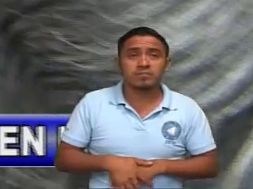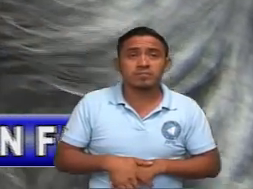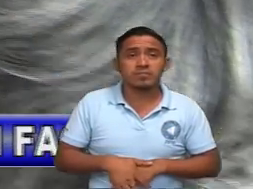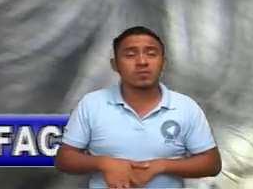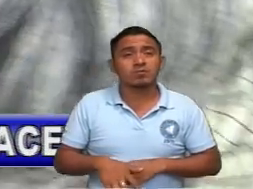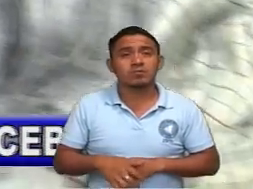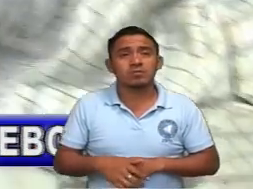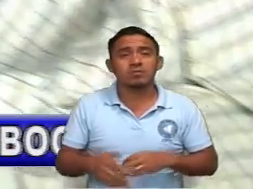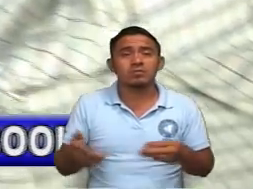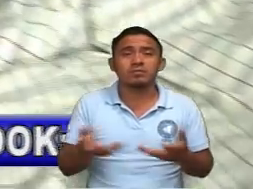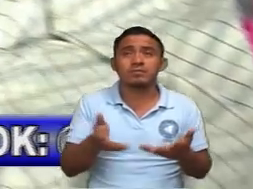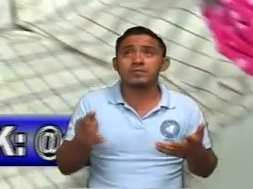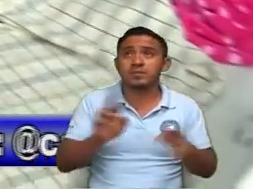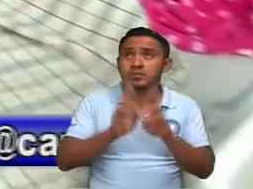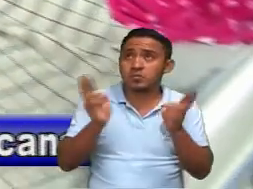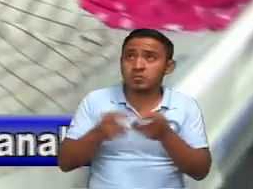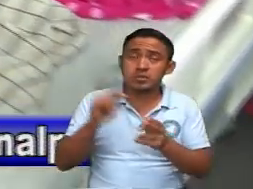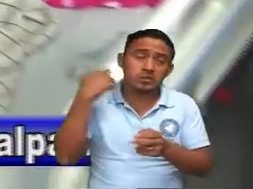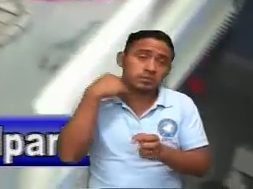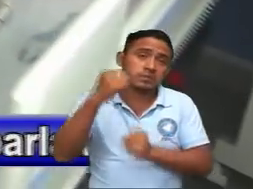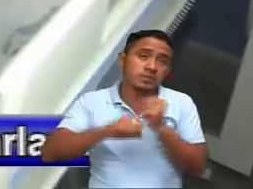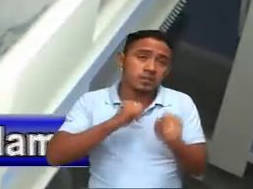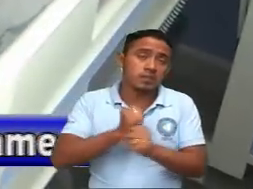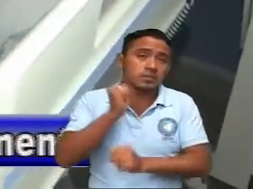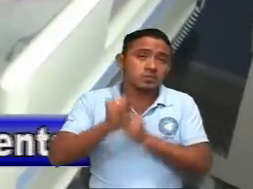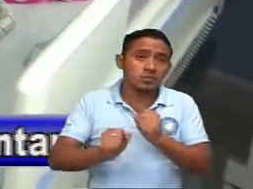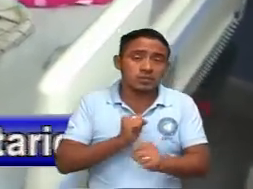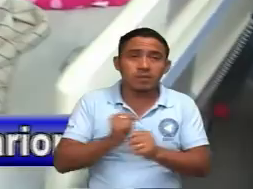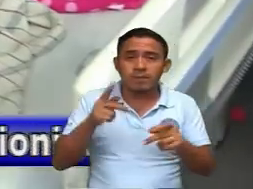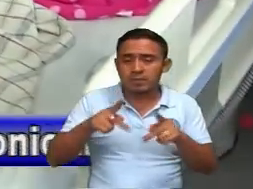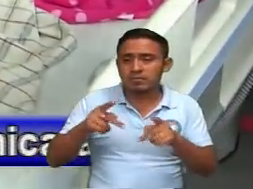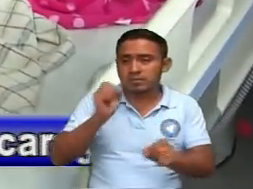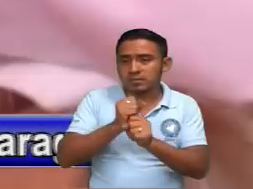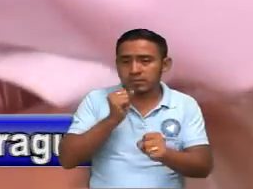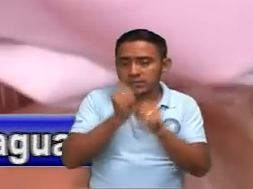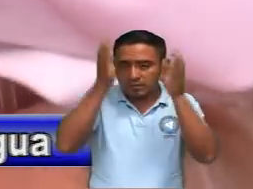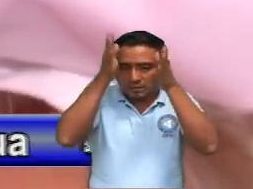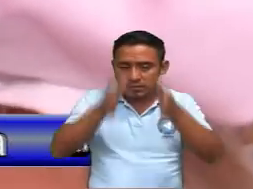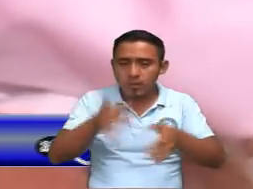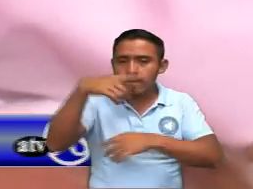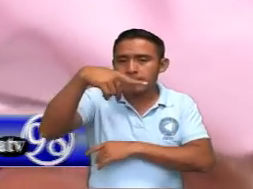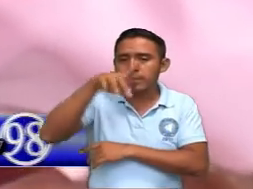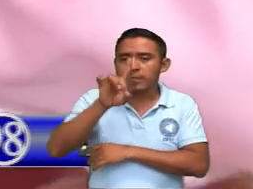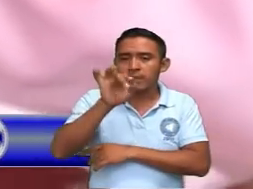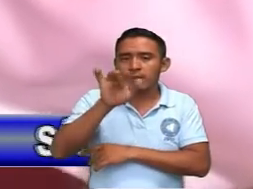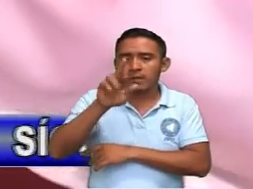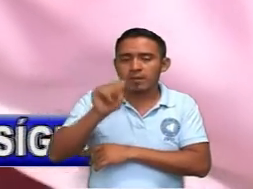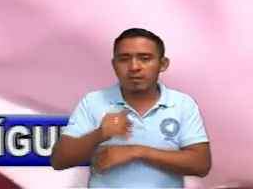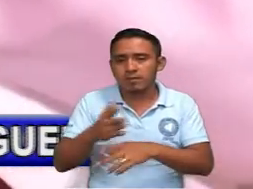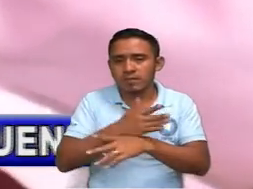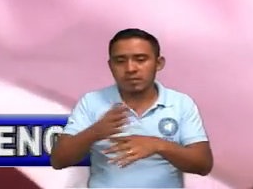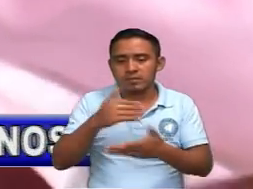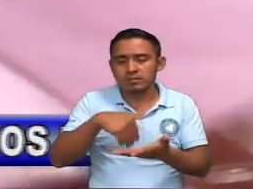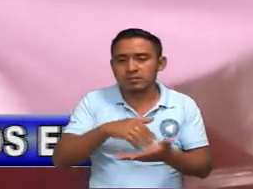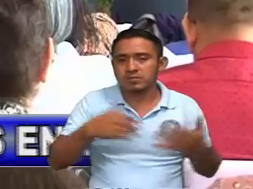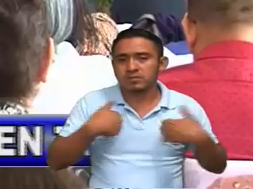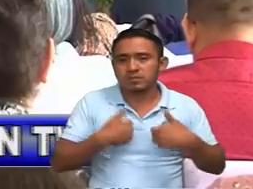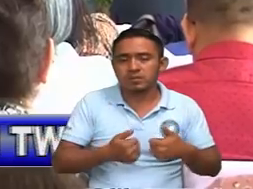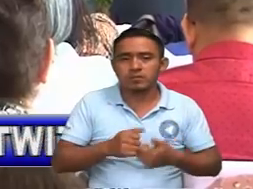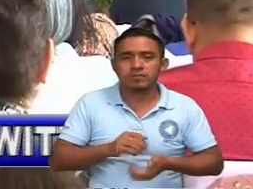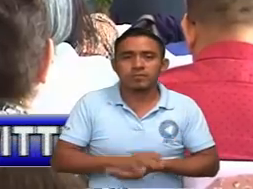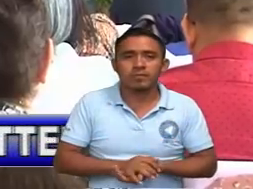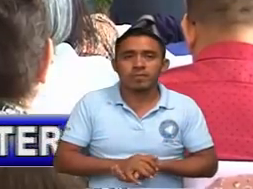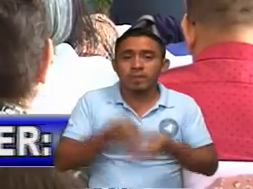Estos encuentros son realizados anualmente con el personal de salud que atiende al recién nacido en las diferentes unidades de todo el